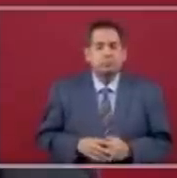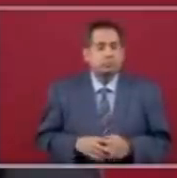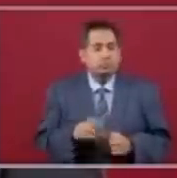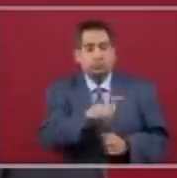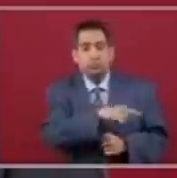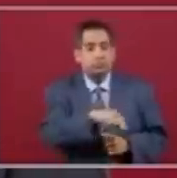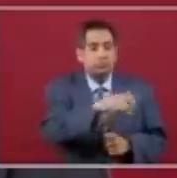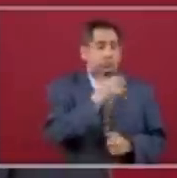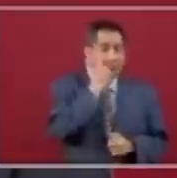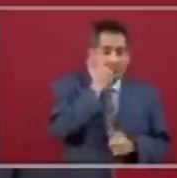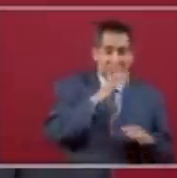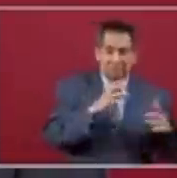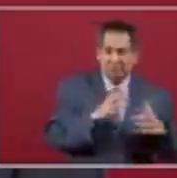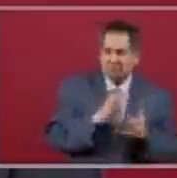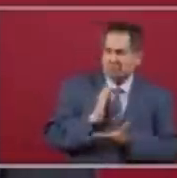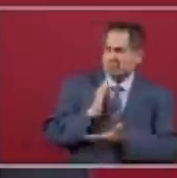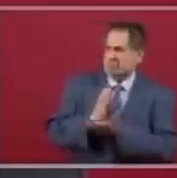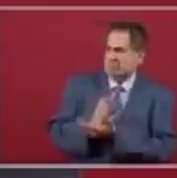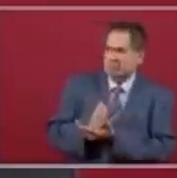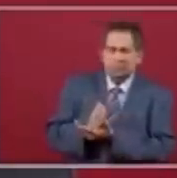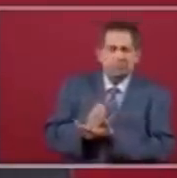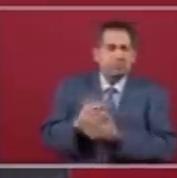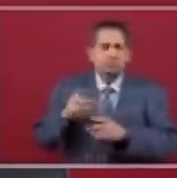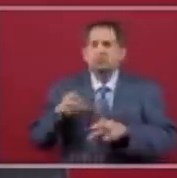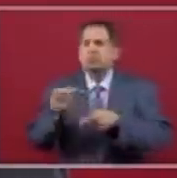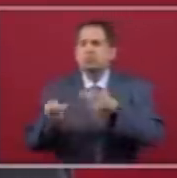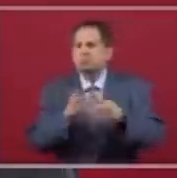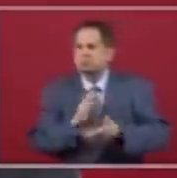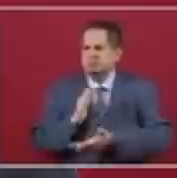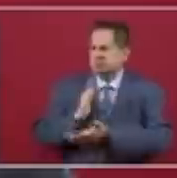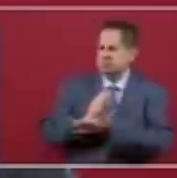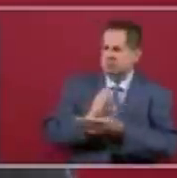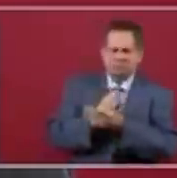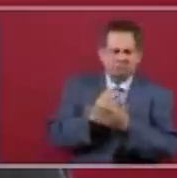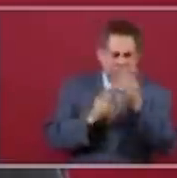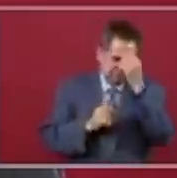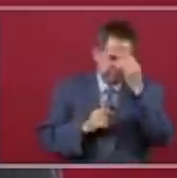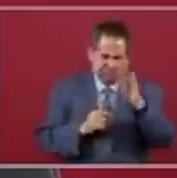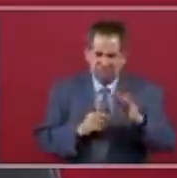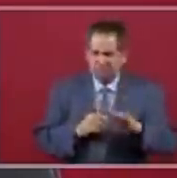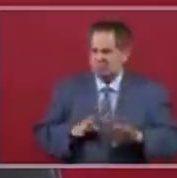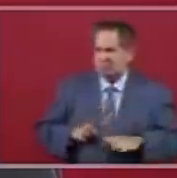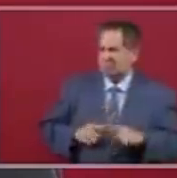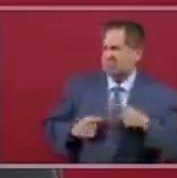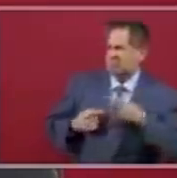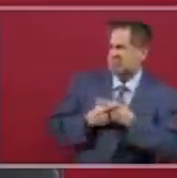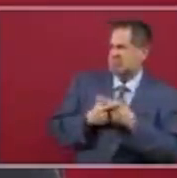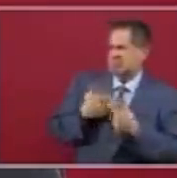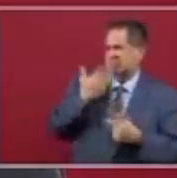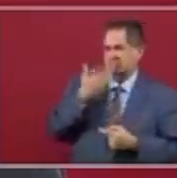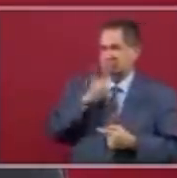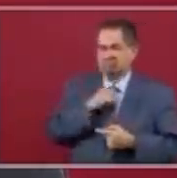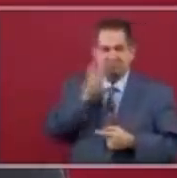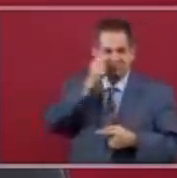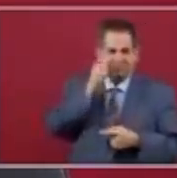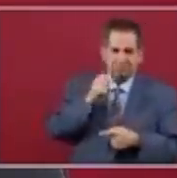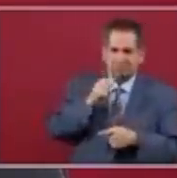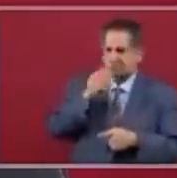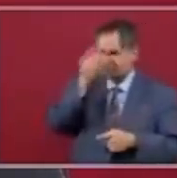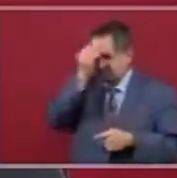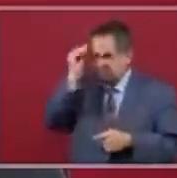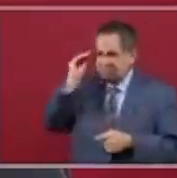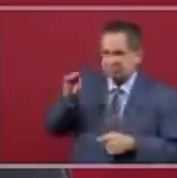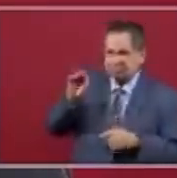intentado frenar la consulta con actitudes antidemocráticas, de